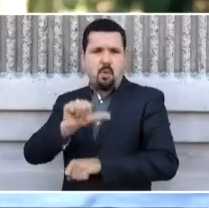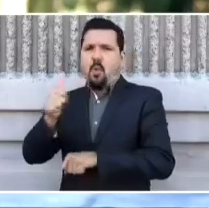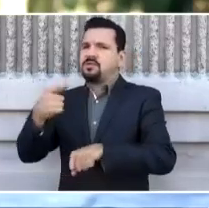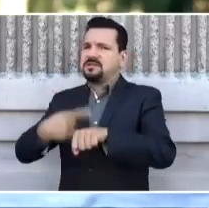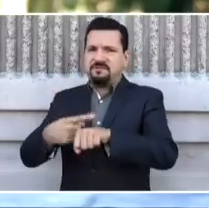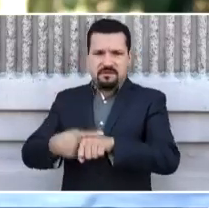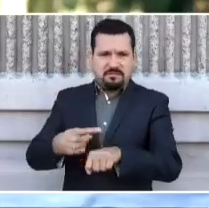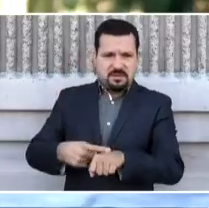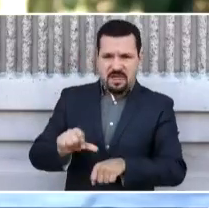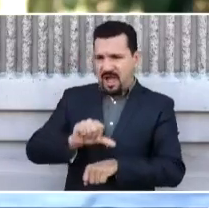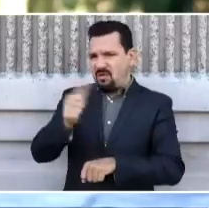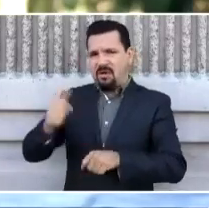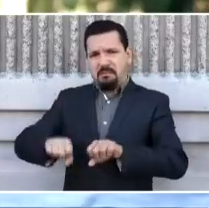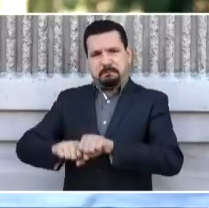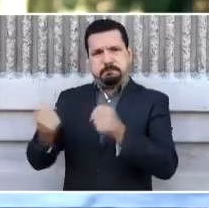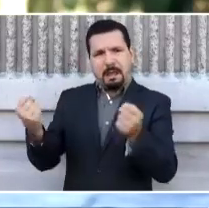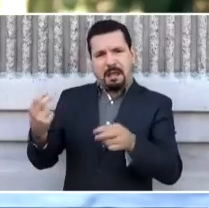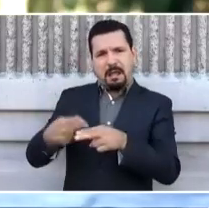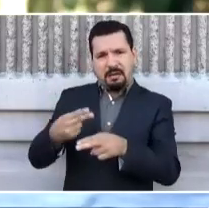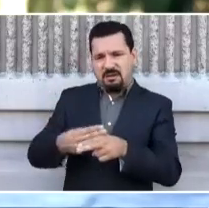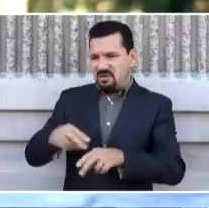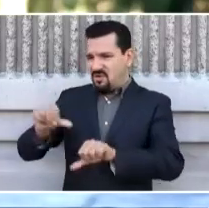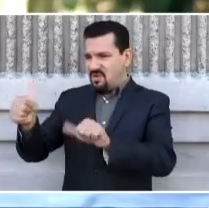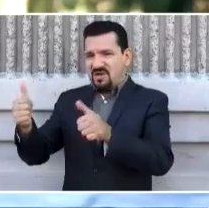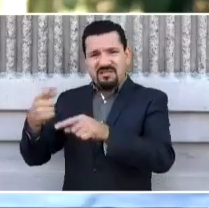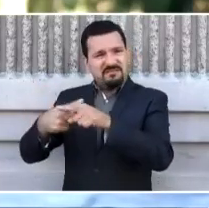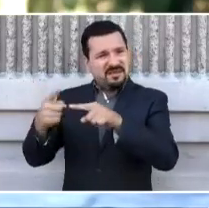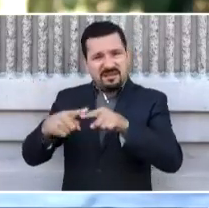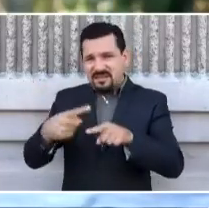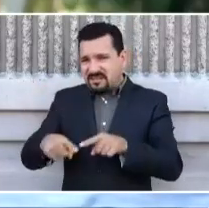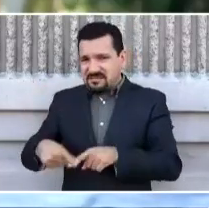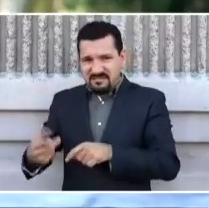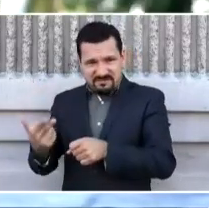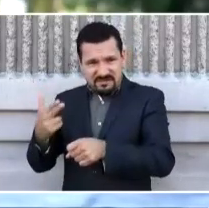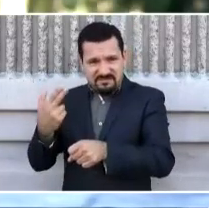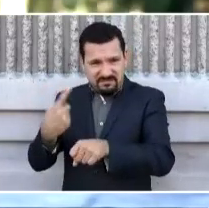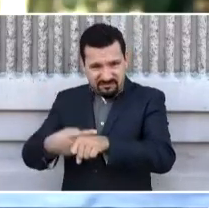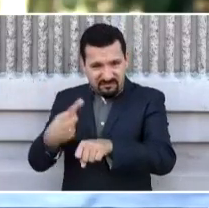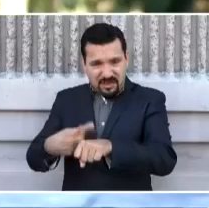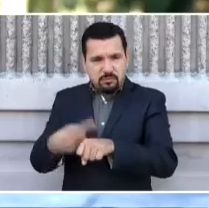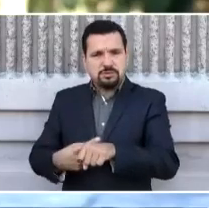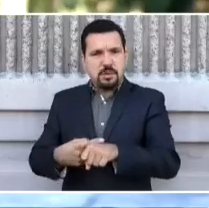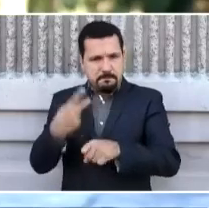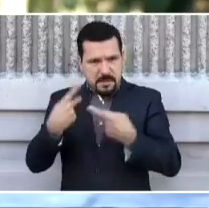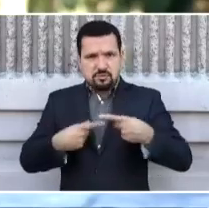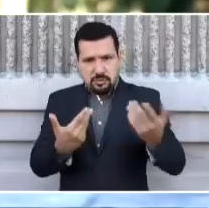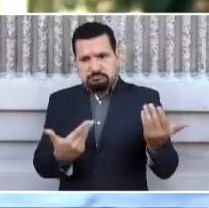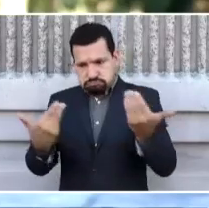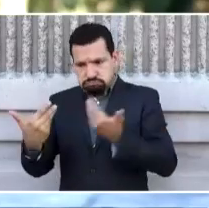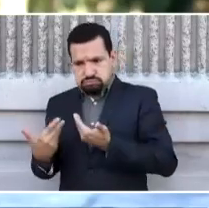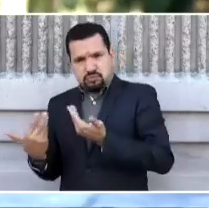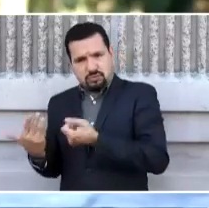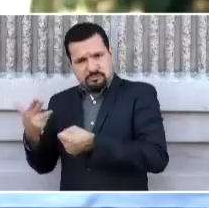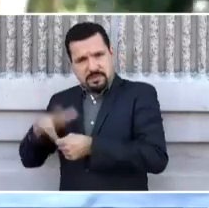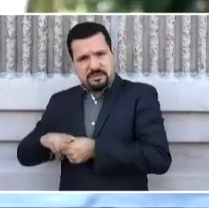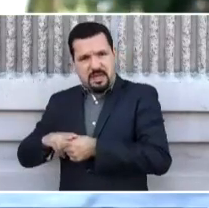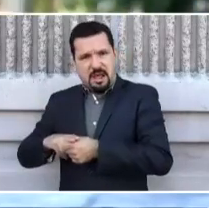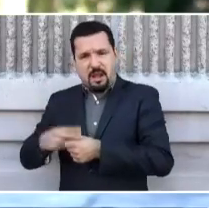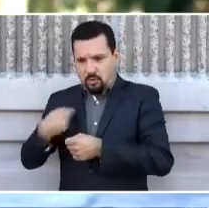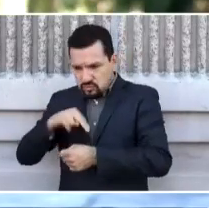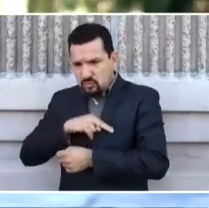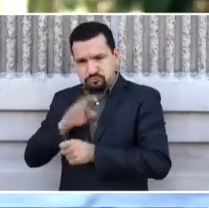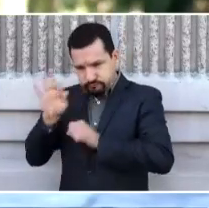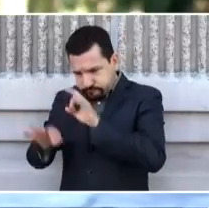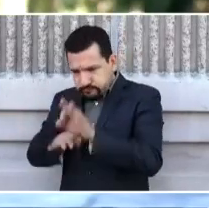lamentablemente, siguen habiendo fracturas, y ese tipo de personal sigue acudiendo a nuestras instituciones. El plan de